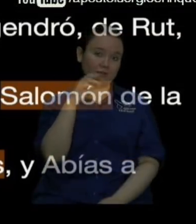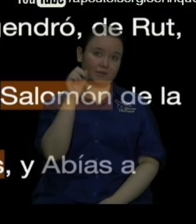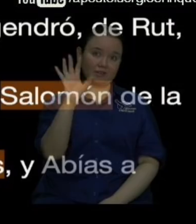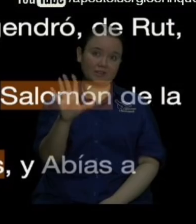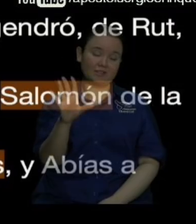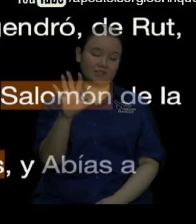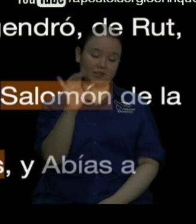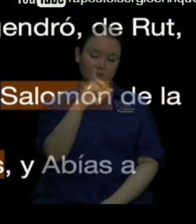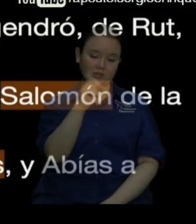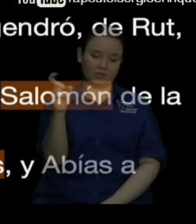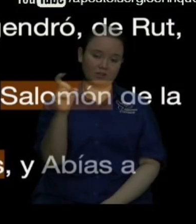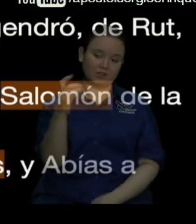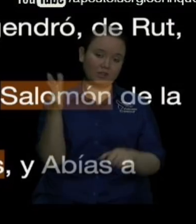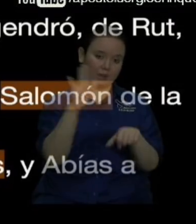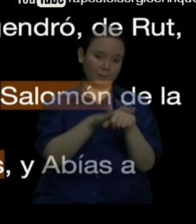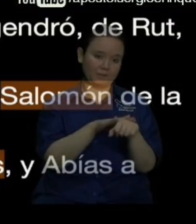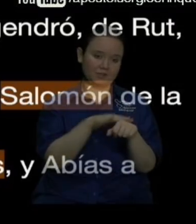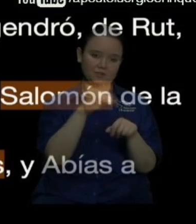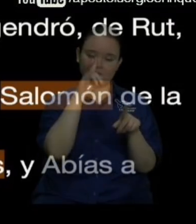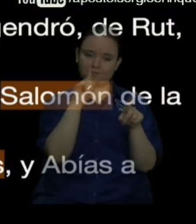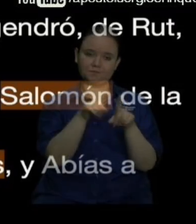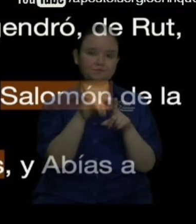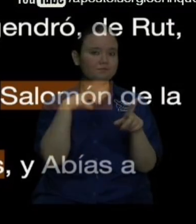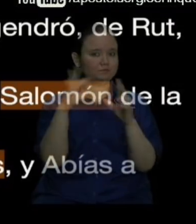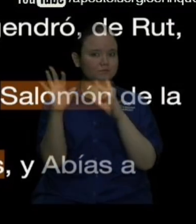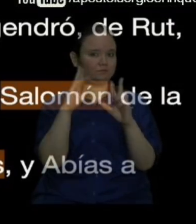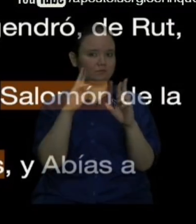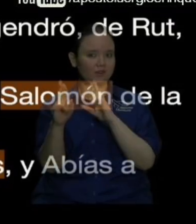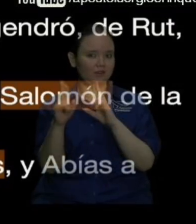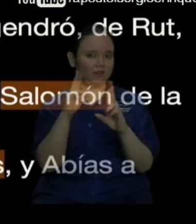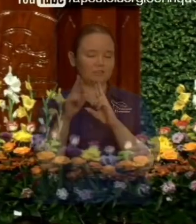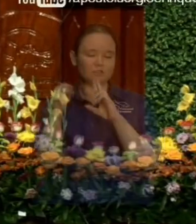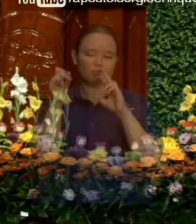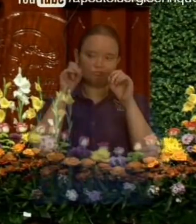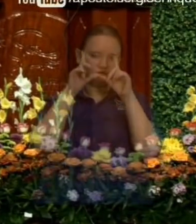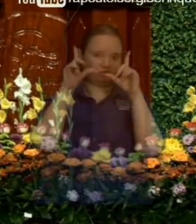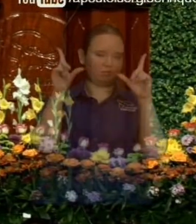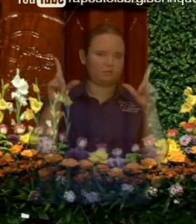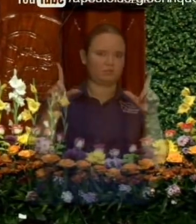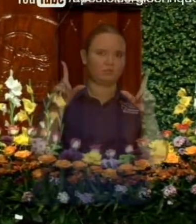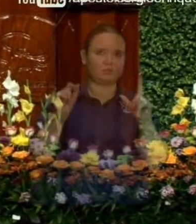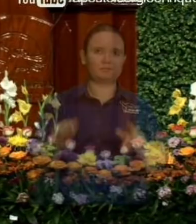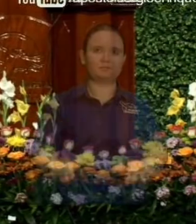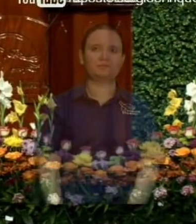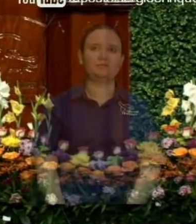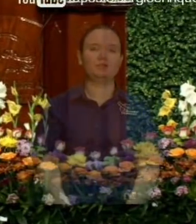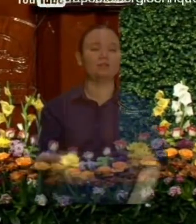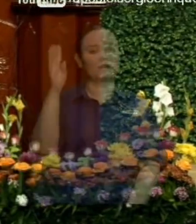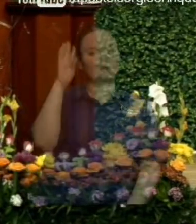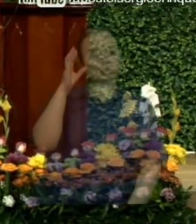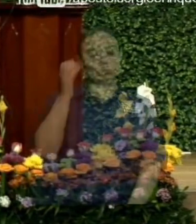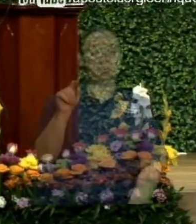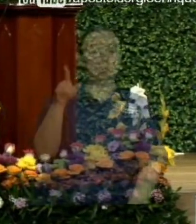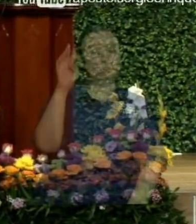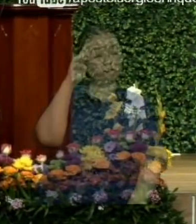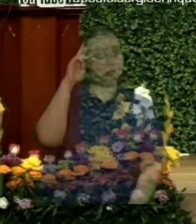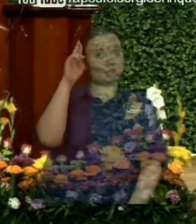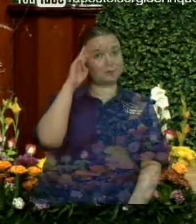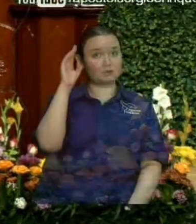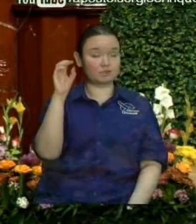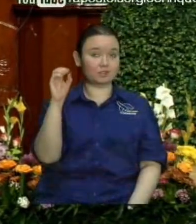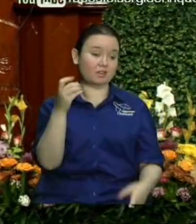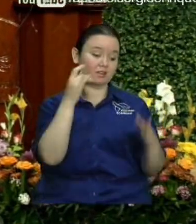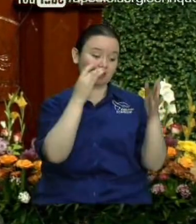también tienen su lugar maravilloso, bien puesto, bien colocado, porque recordate que aquí